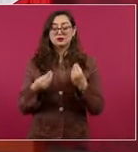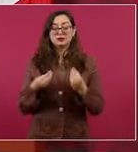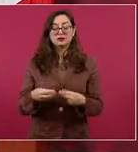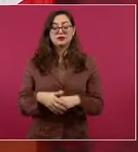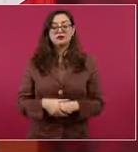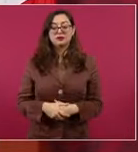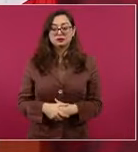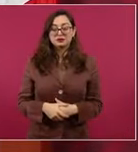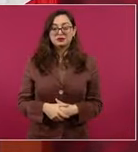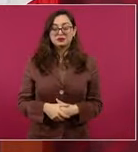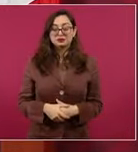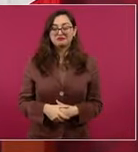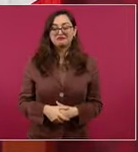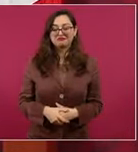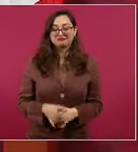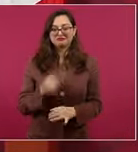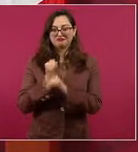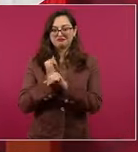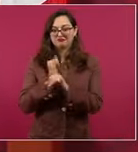Yo me inspiro